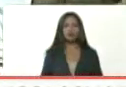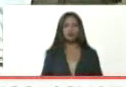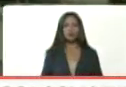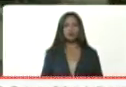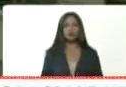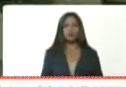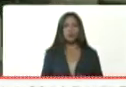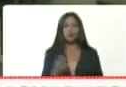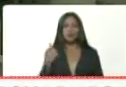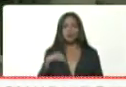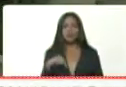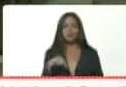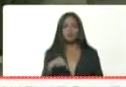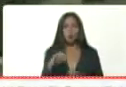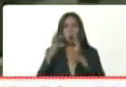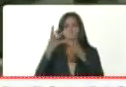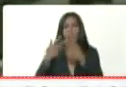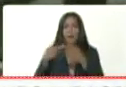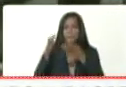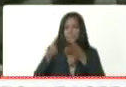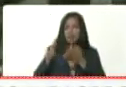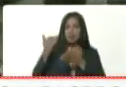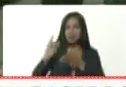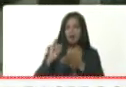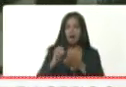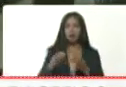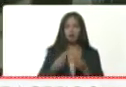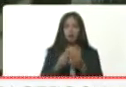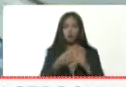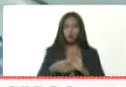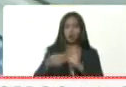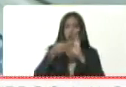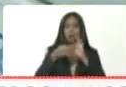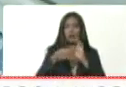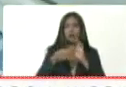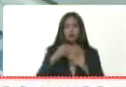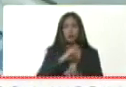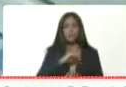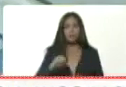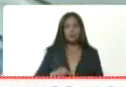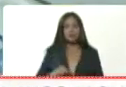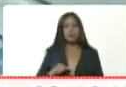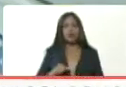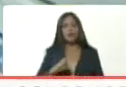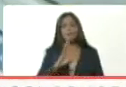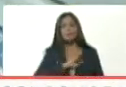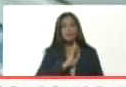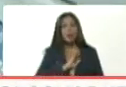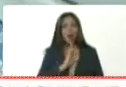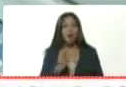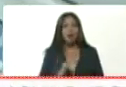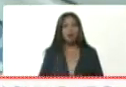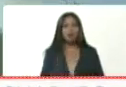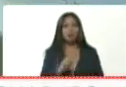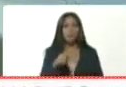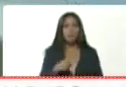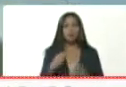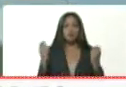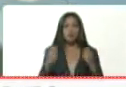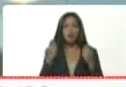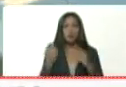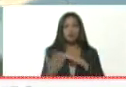la maquinaria jorge rodríguez en alianza con la empresa privada tenemos una potencia tecnológica